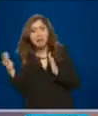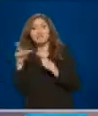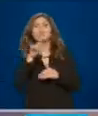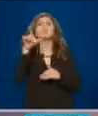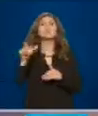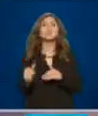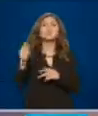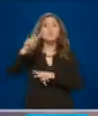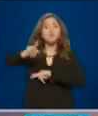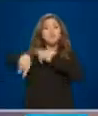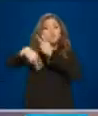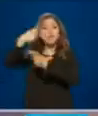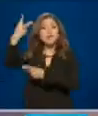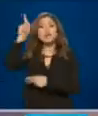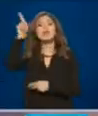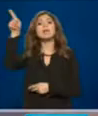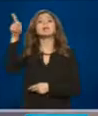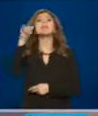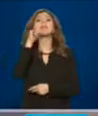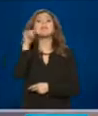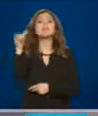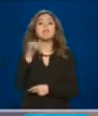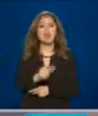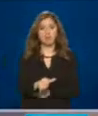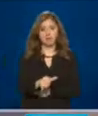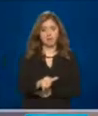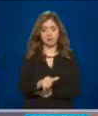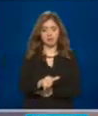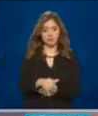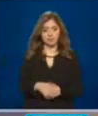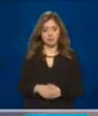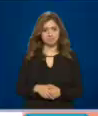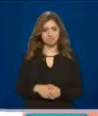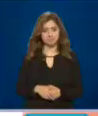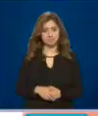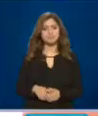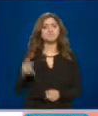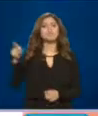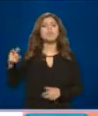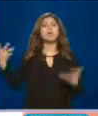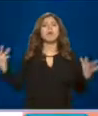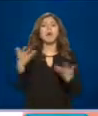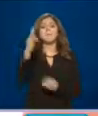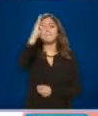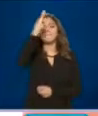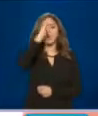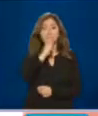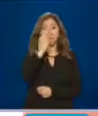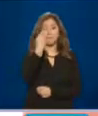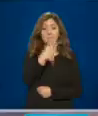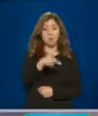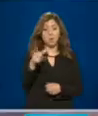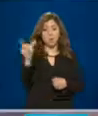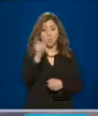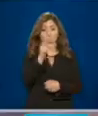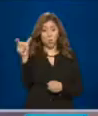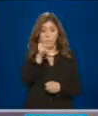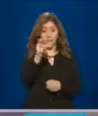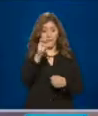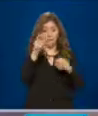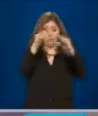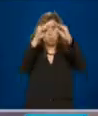en la ciudad italiana de Bolsena y pues celebró misa y justo empezó a sangrar la